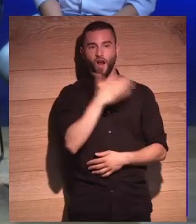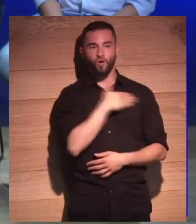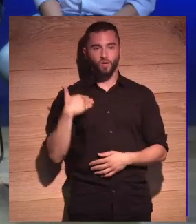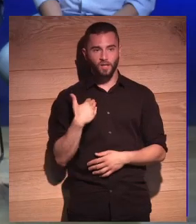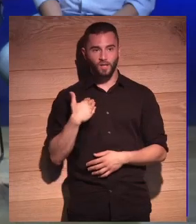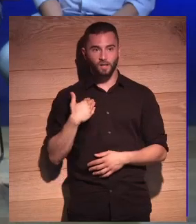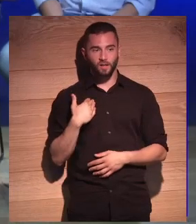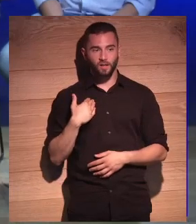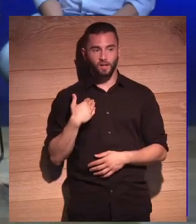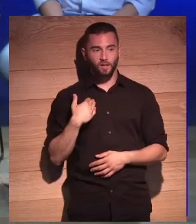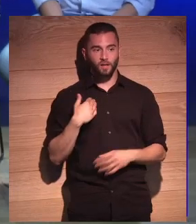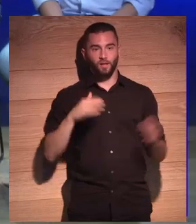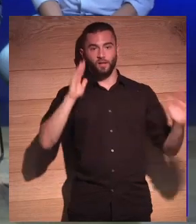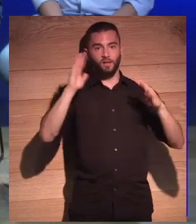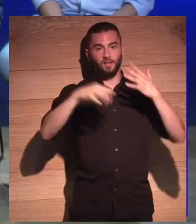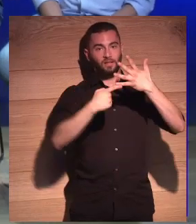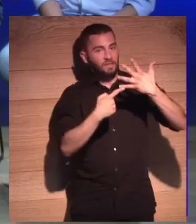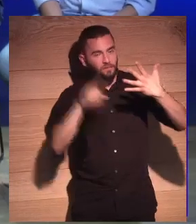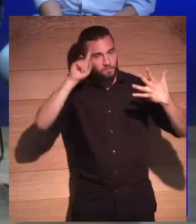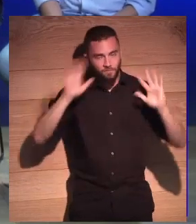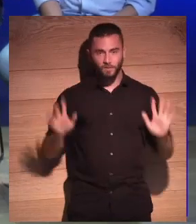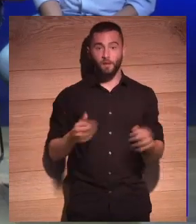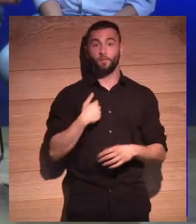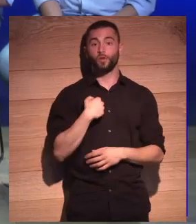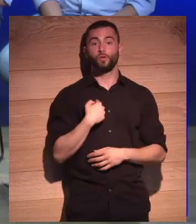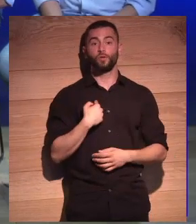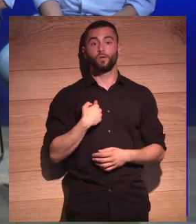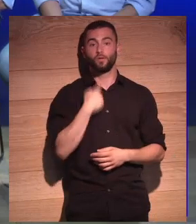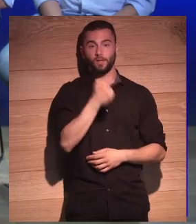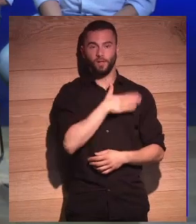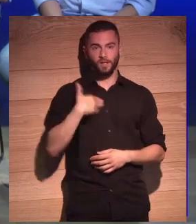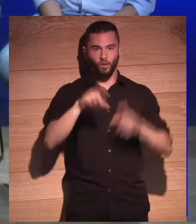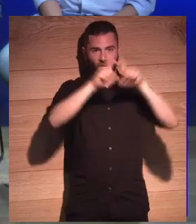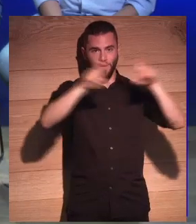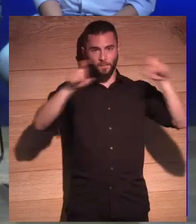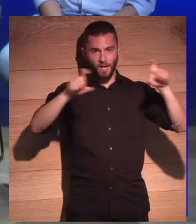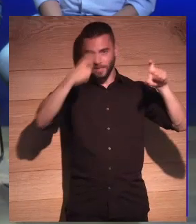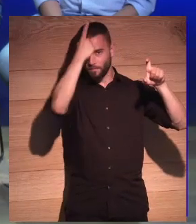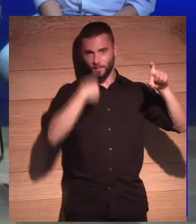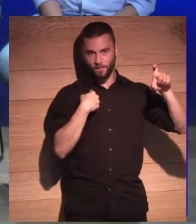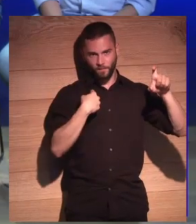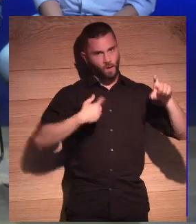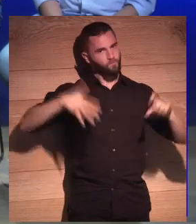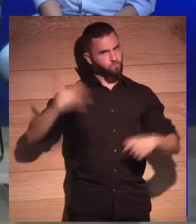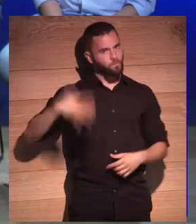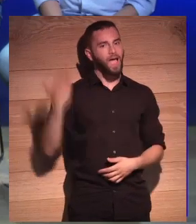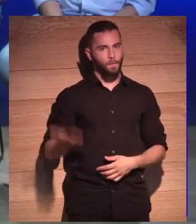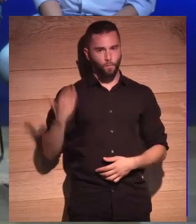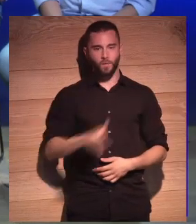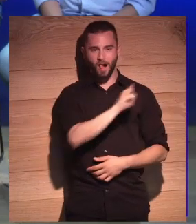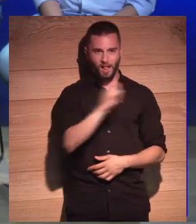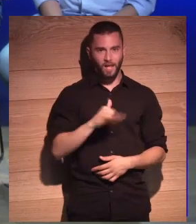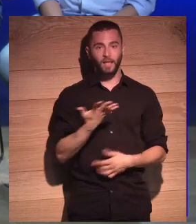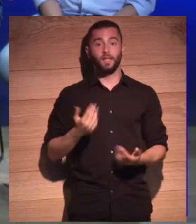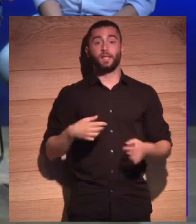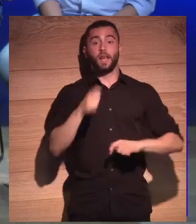la quinta ola, pero bueno, en cualquier caso, y sí quiero decir que aquí hay empresas de un perfil muy alto, ¿vale? Y dentro